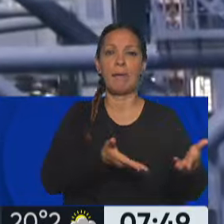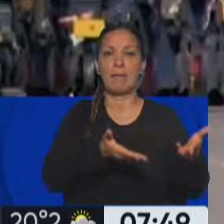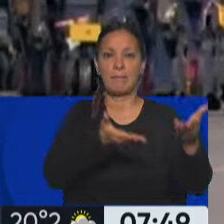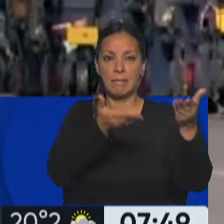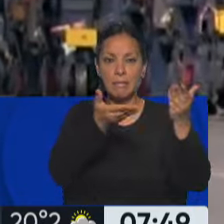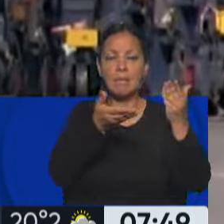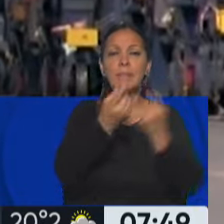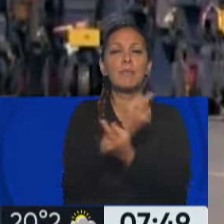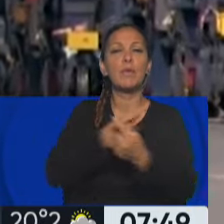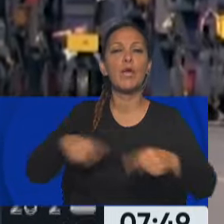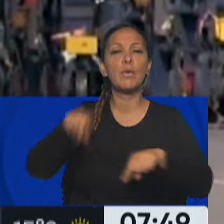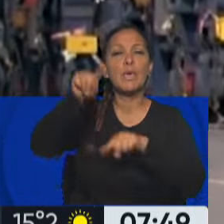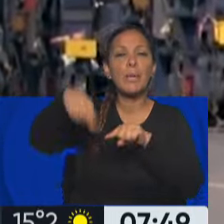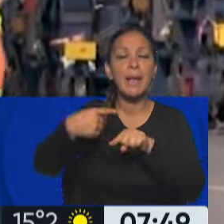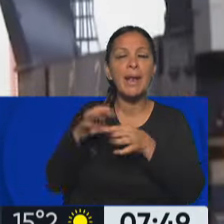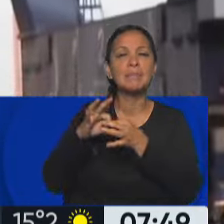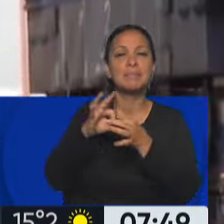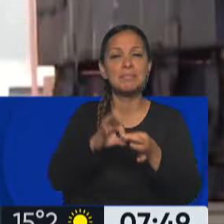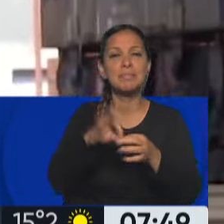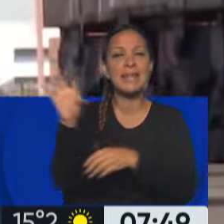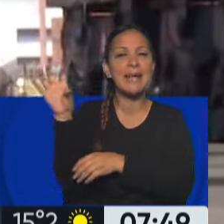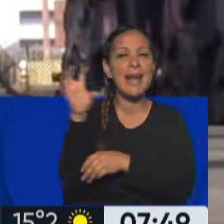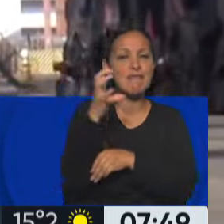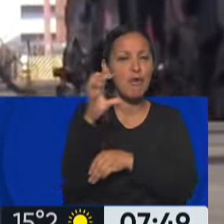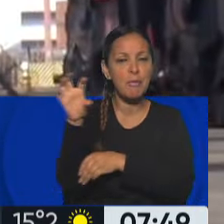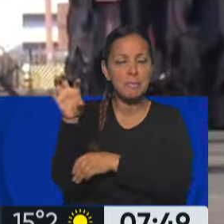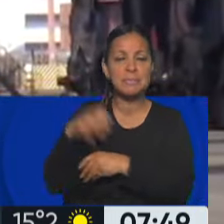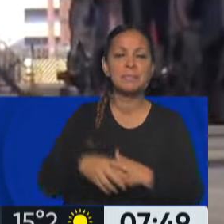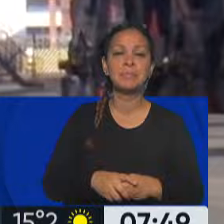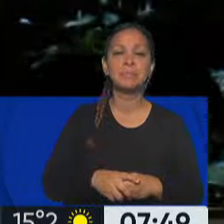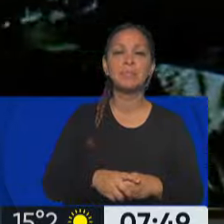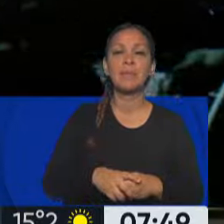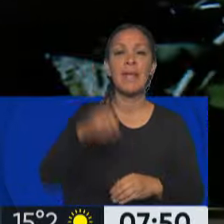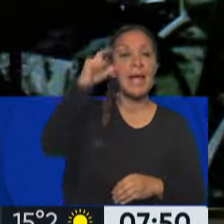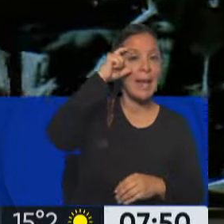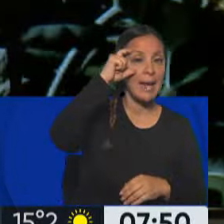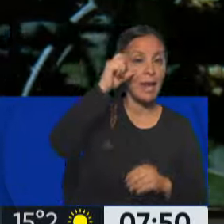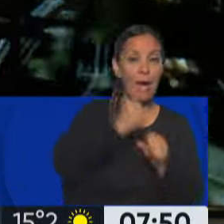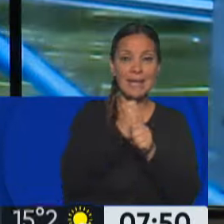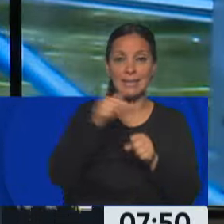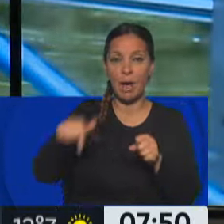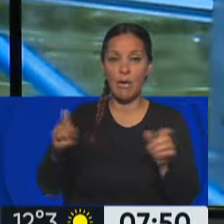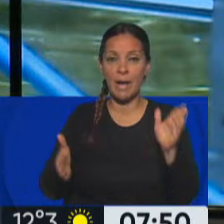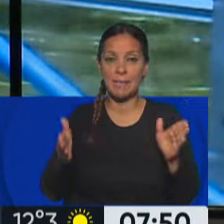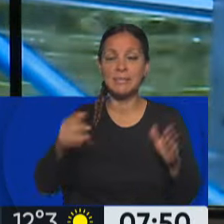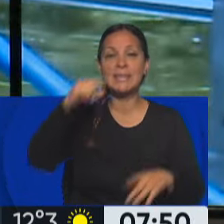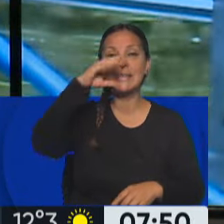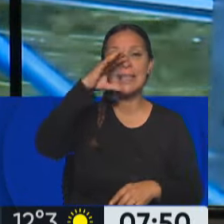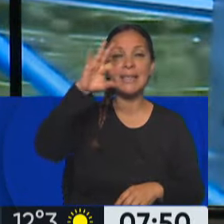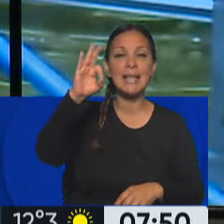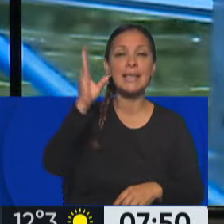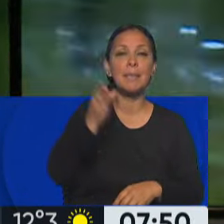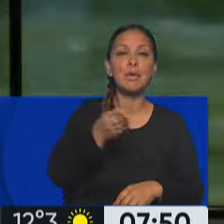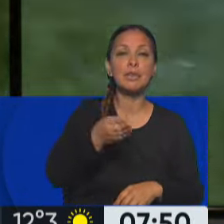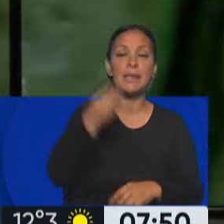girasol hacia el resto del mundo así Es que desde enero Hasta ahora se exportó el 70 por de lo